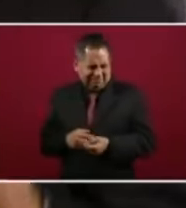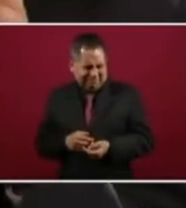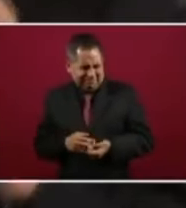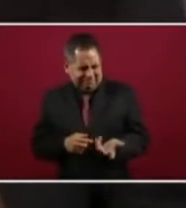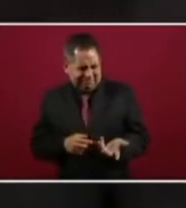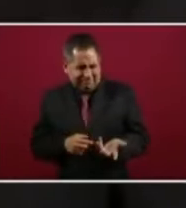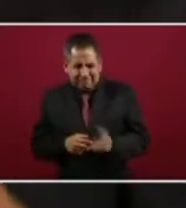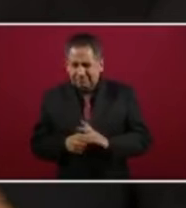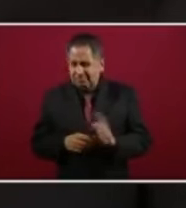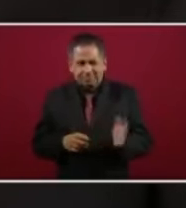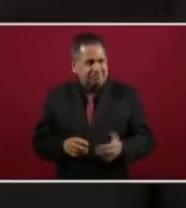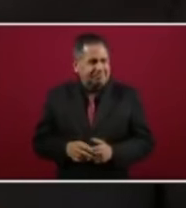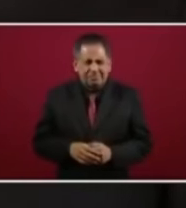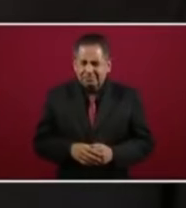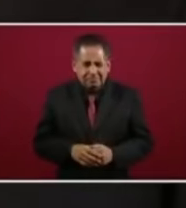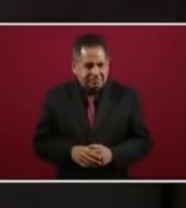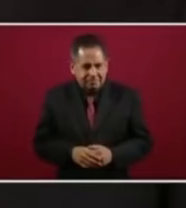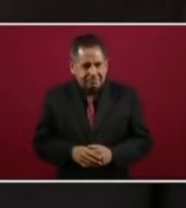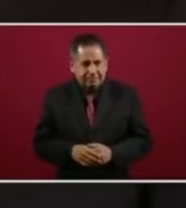Pero no es